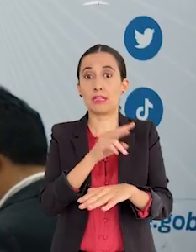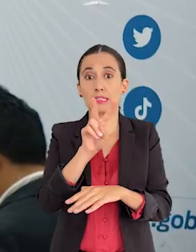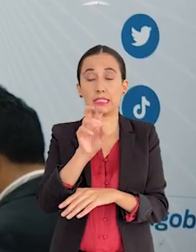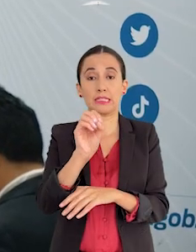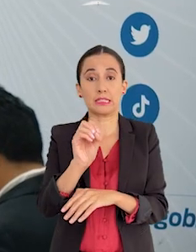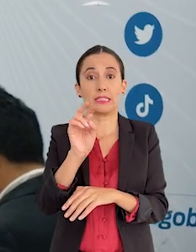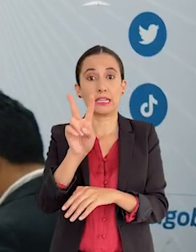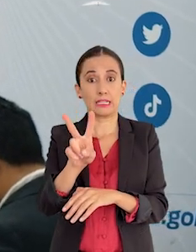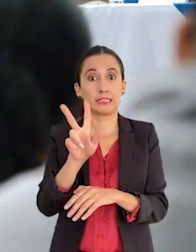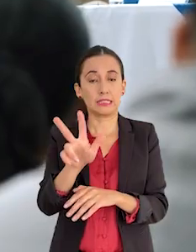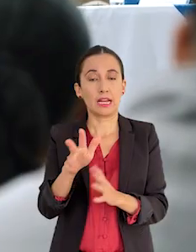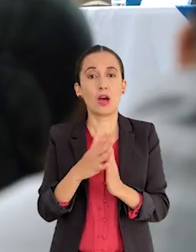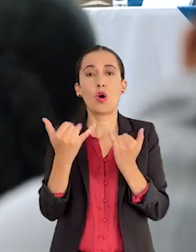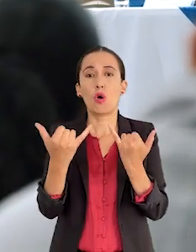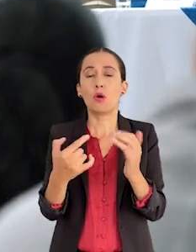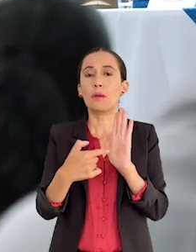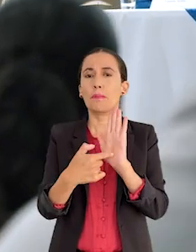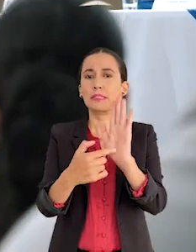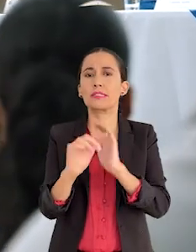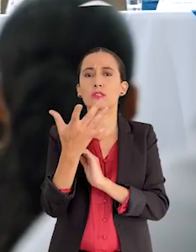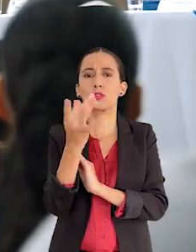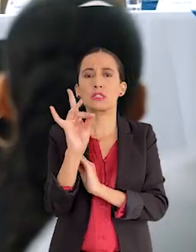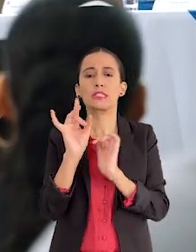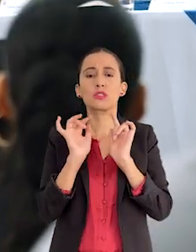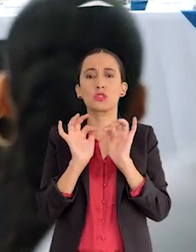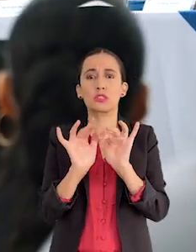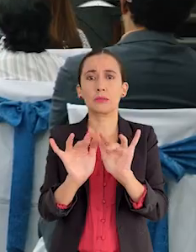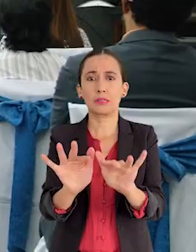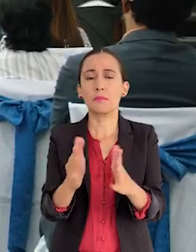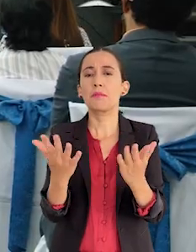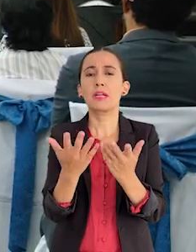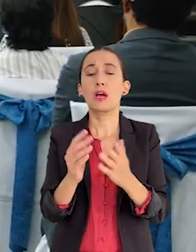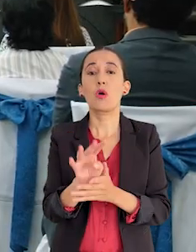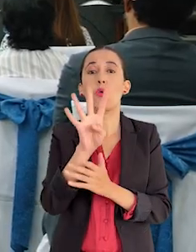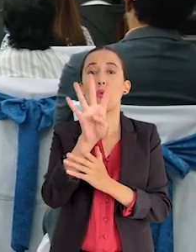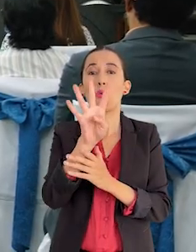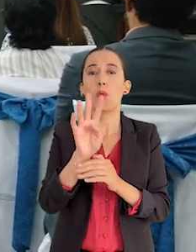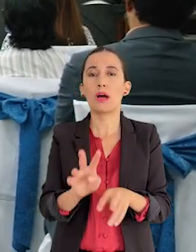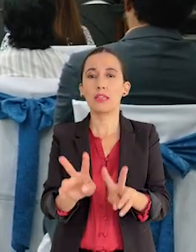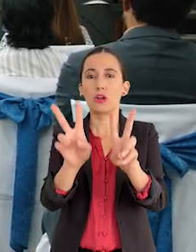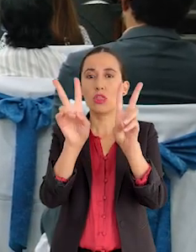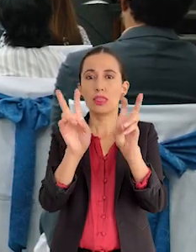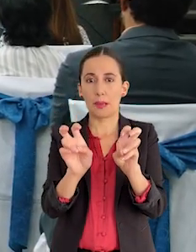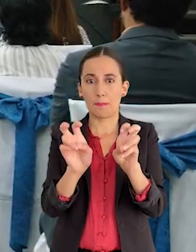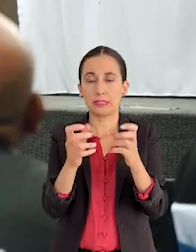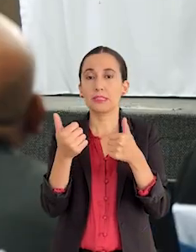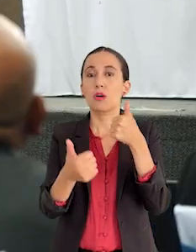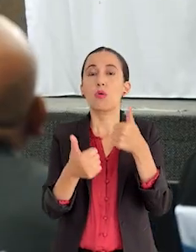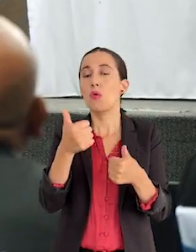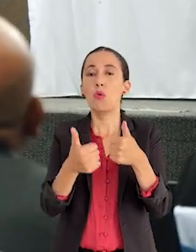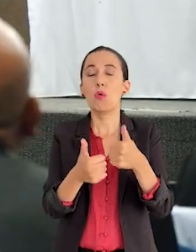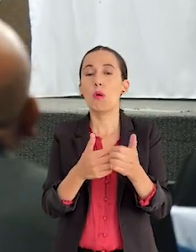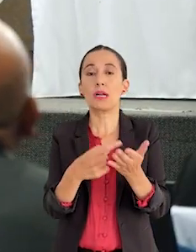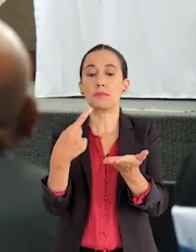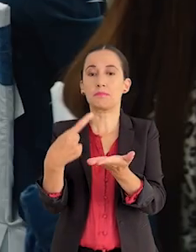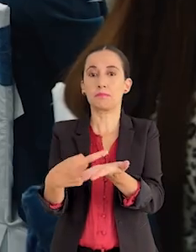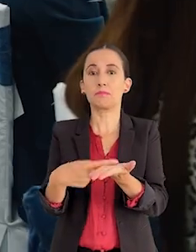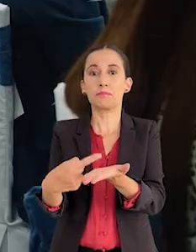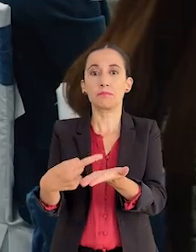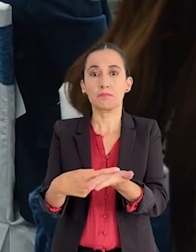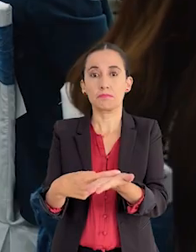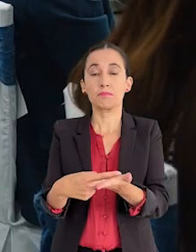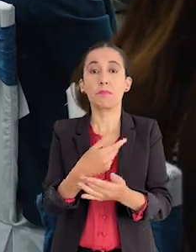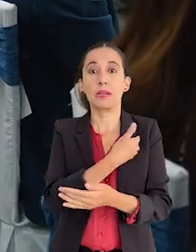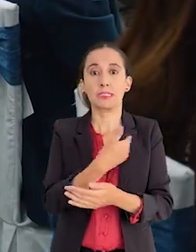Anticipadas 2023 presentó este lunes 18 de septiembre los cuatro ejes temáticos que debatirán los